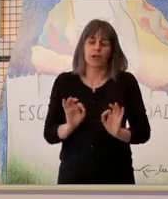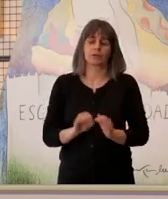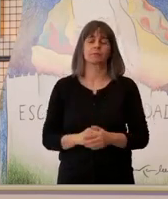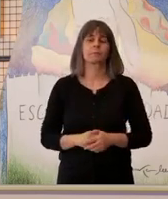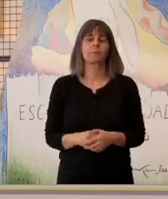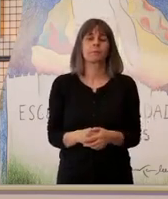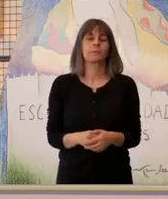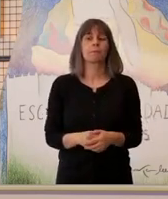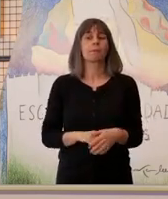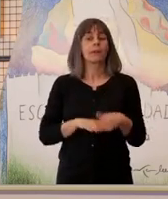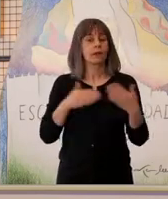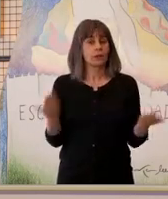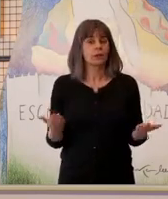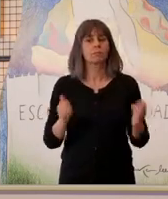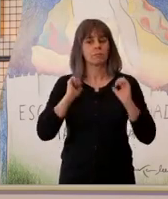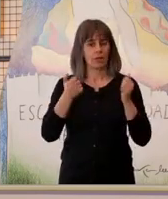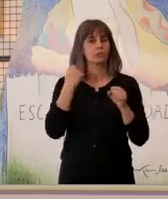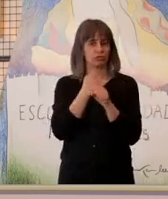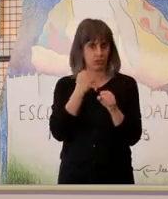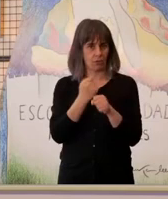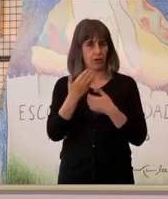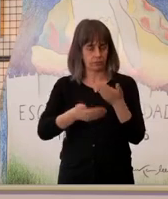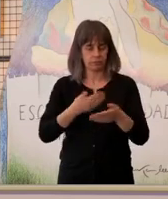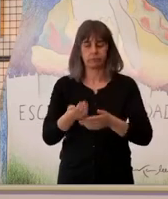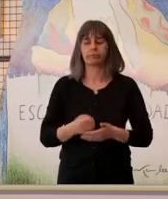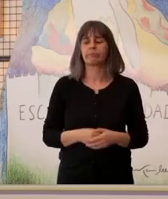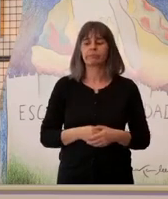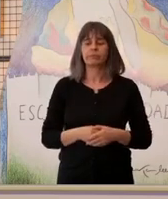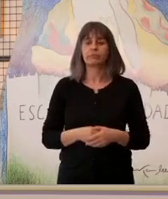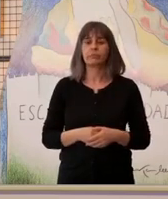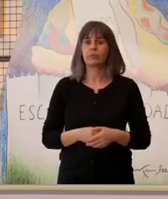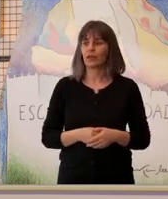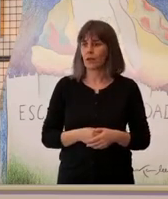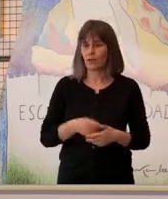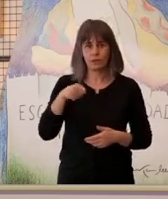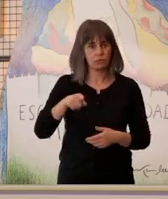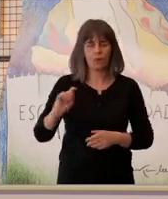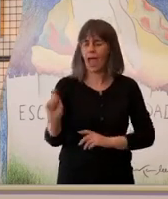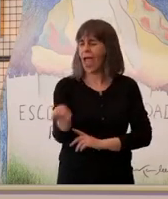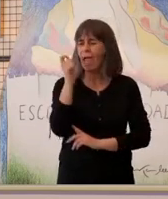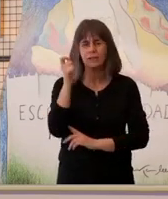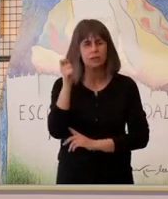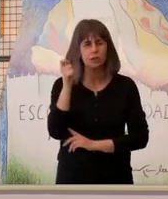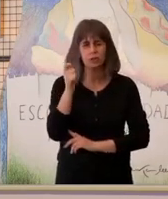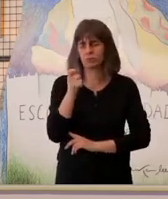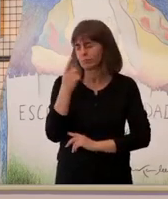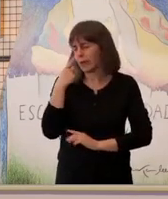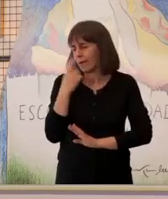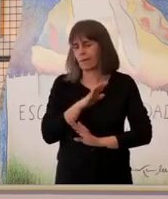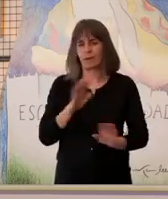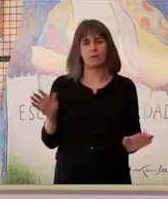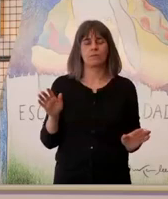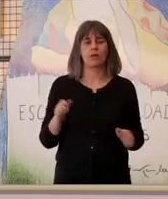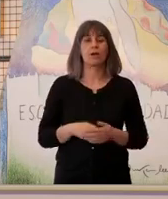Y entonces empezamos a trabajar con esto pues os aseguro fue un éxito extraordinario porque